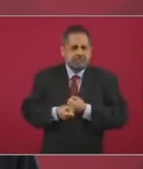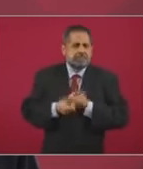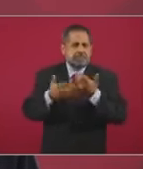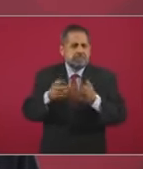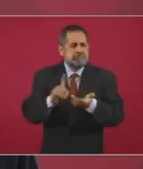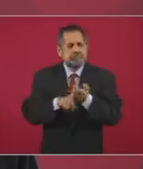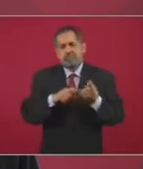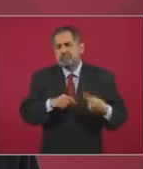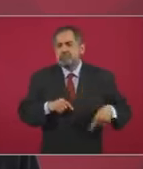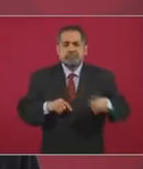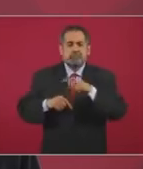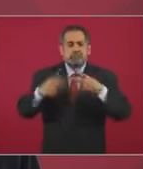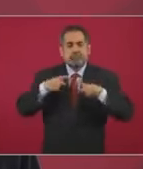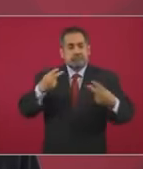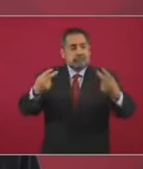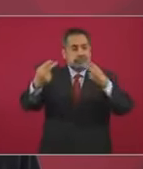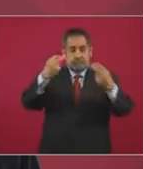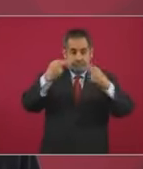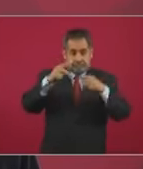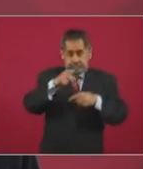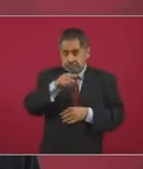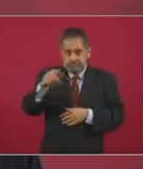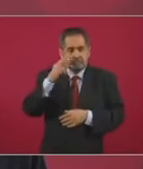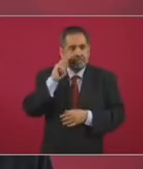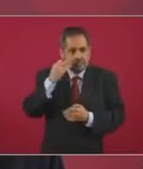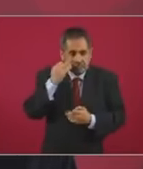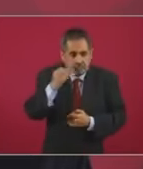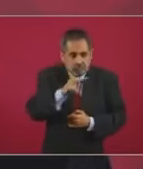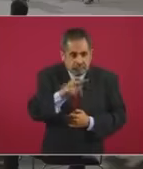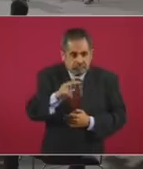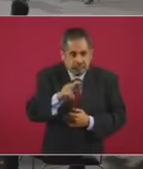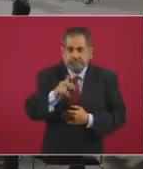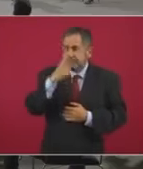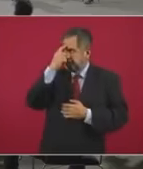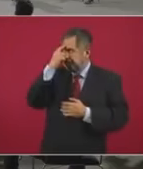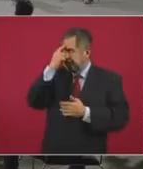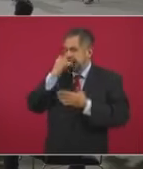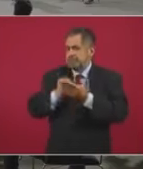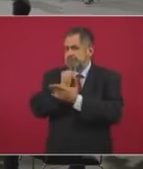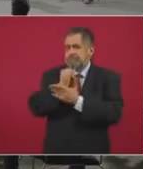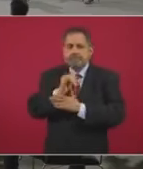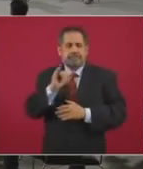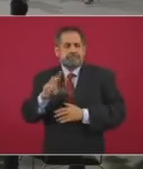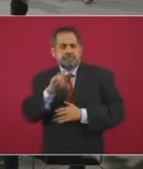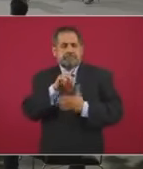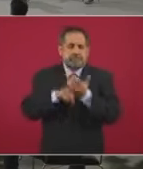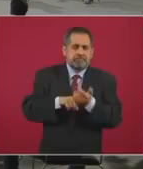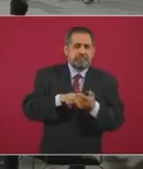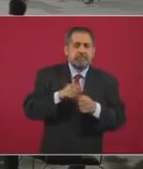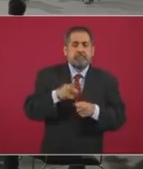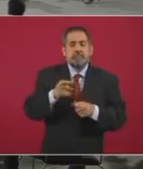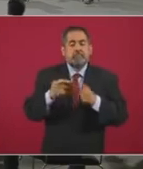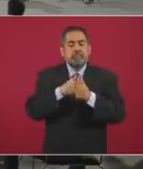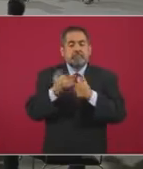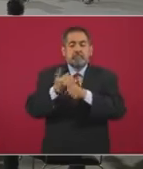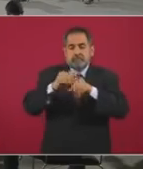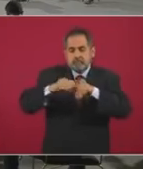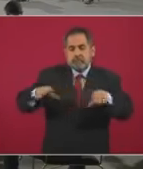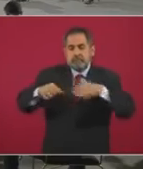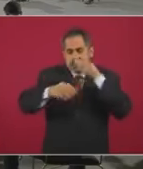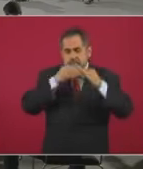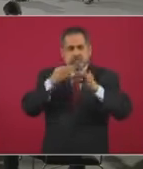que nos escuchan, los que nos ven, sean los que al final de cuentas, con información,